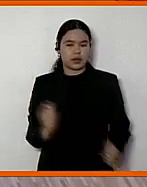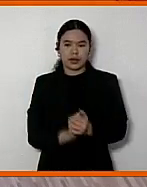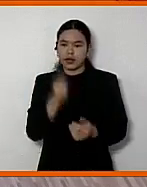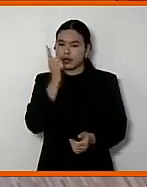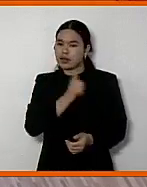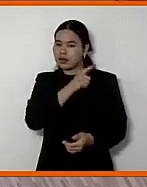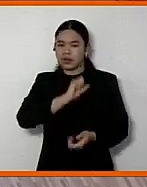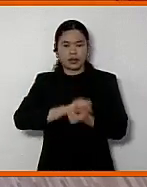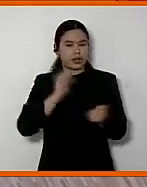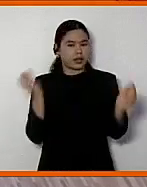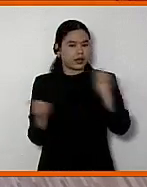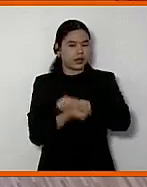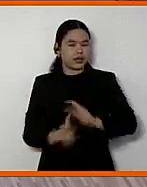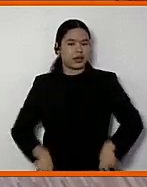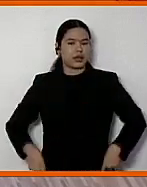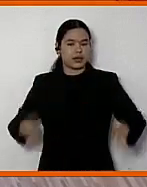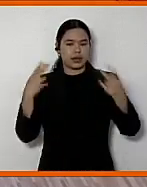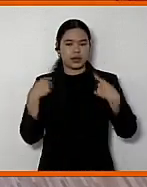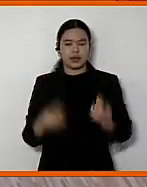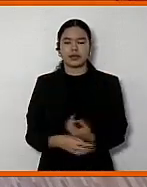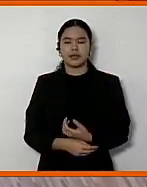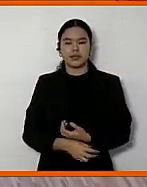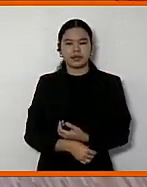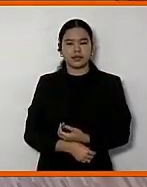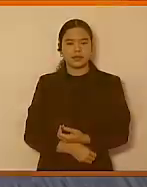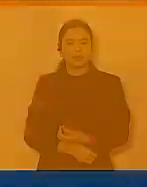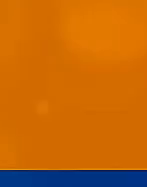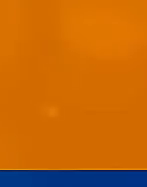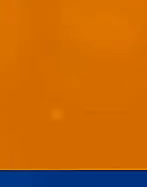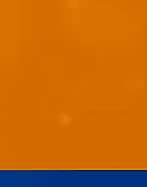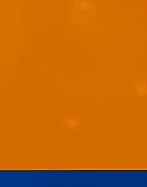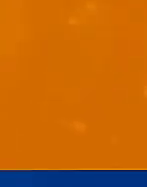vas a ganar loto te cambia la vida